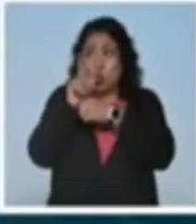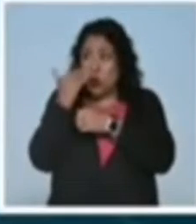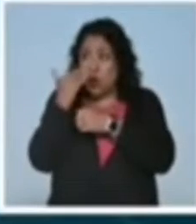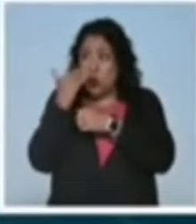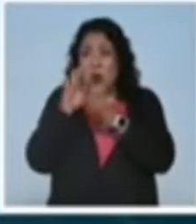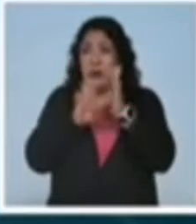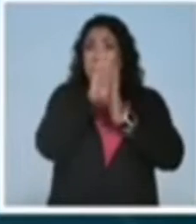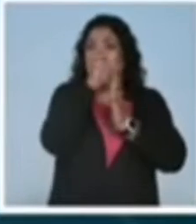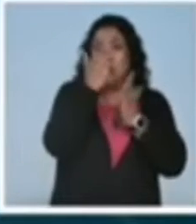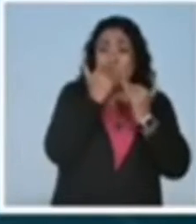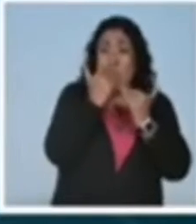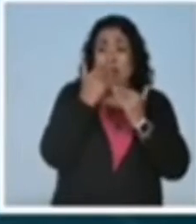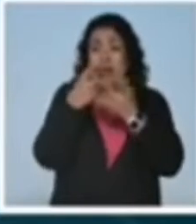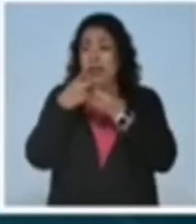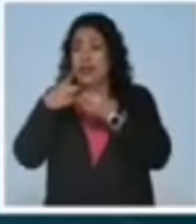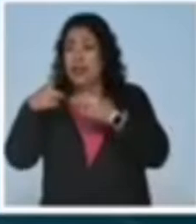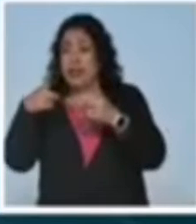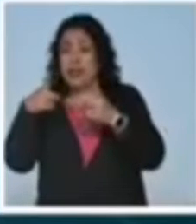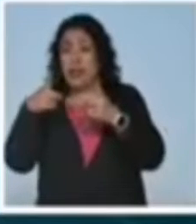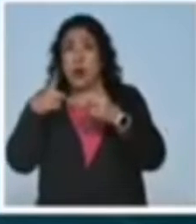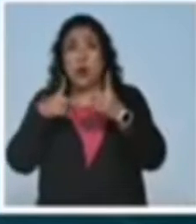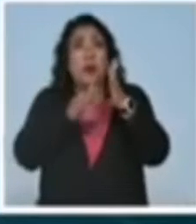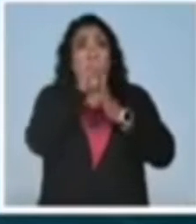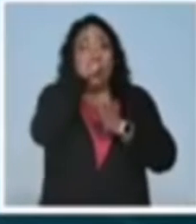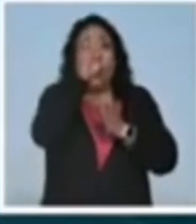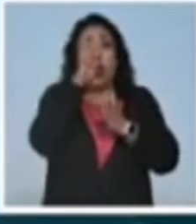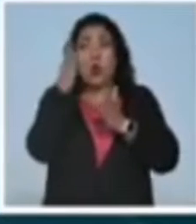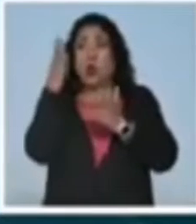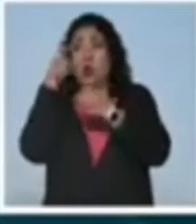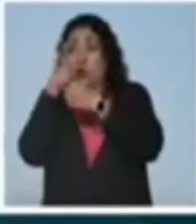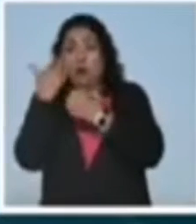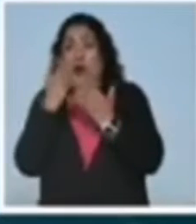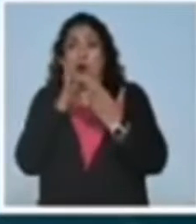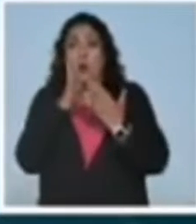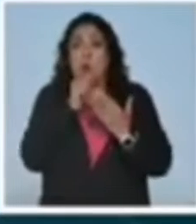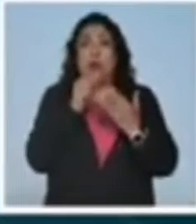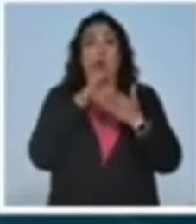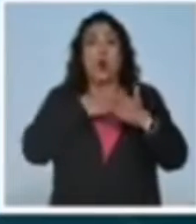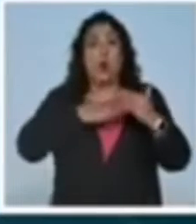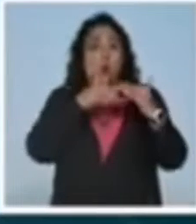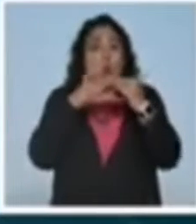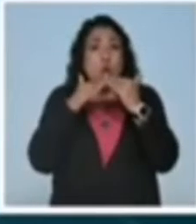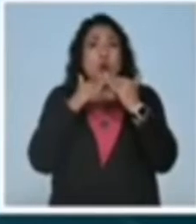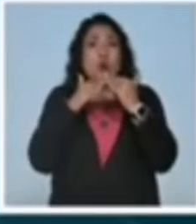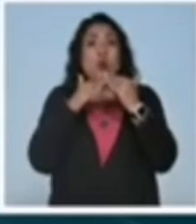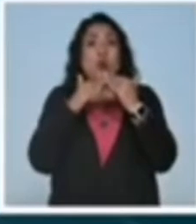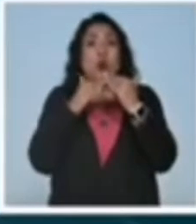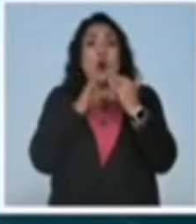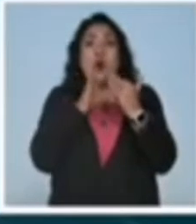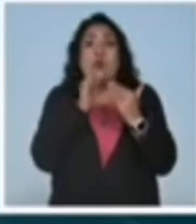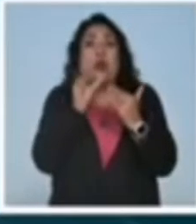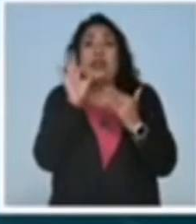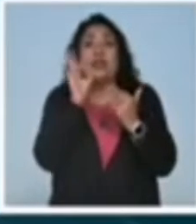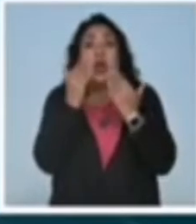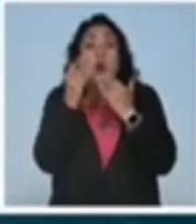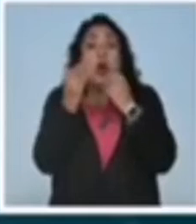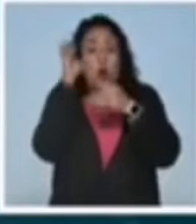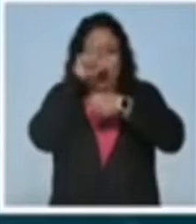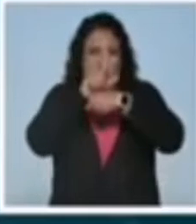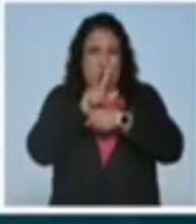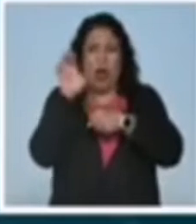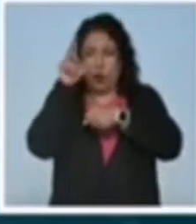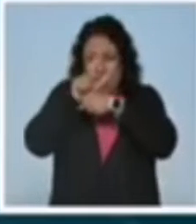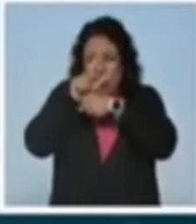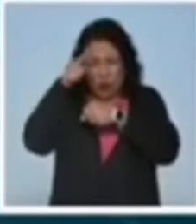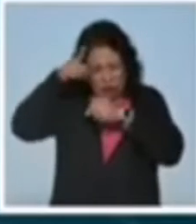cultura. No hay desarrollo sin cultura, no hay democracia sin cultura. La cultura, en su sentido